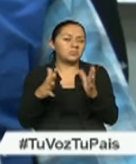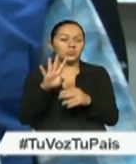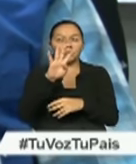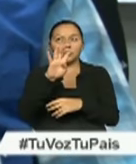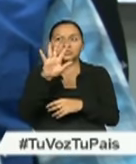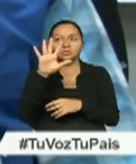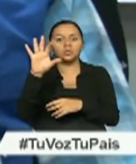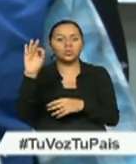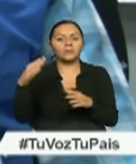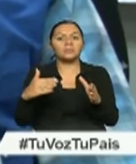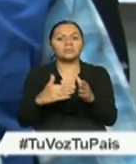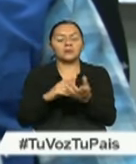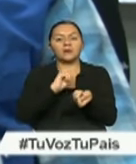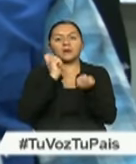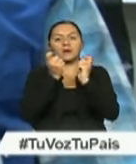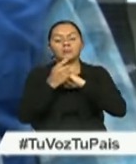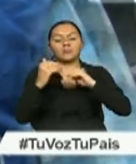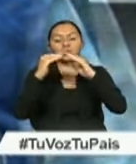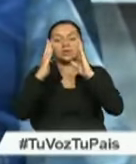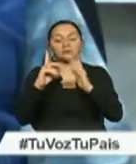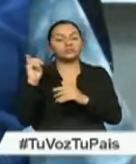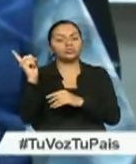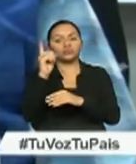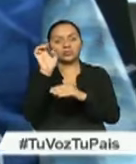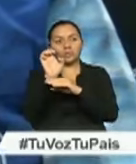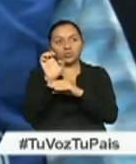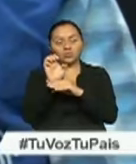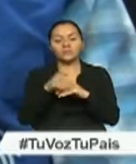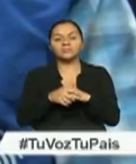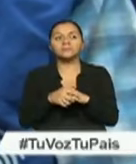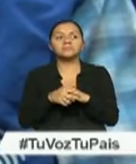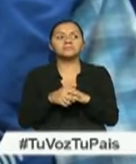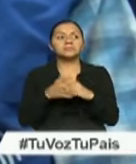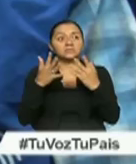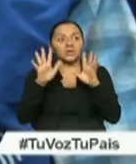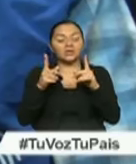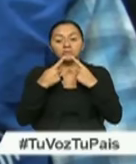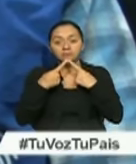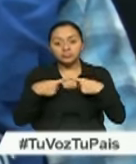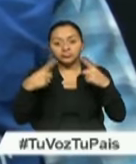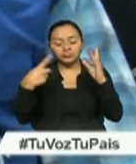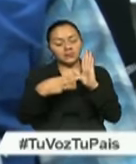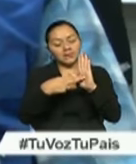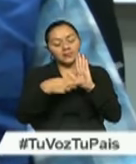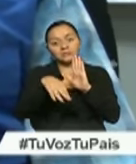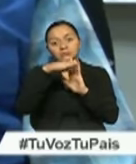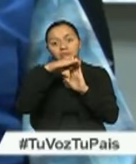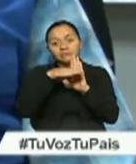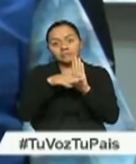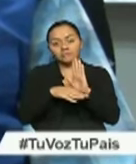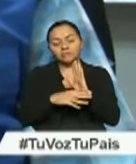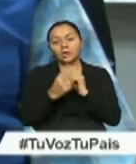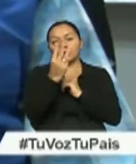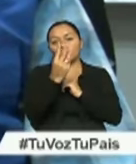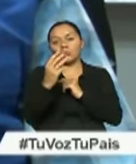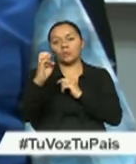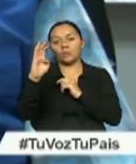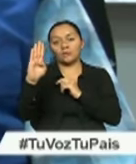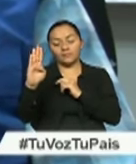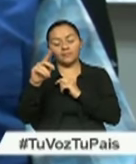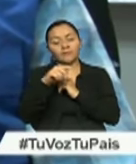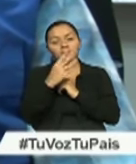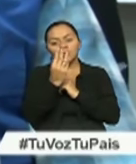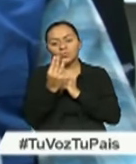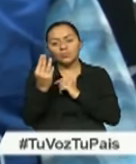459 mil cambios de domicilio que se ejecutaron a nivel nacional. Y pues para lo cual se ha publicado el registro electoral en nuestra página web. Muchos ciudadanos